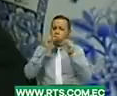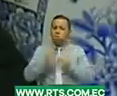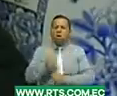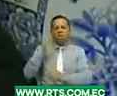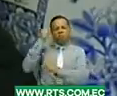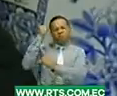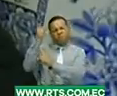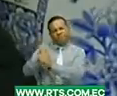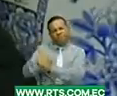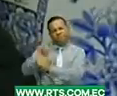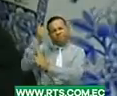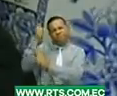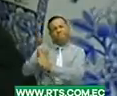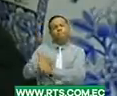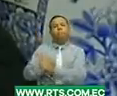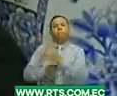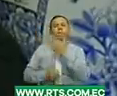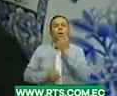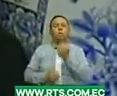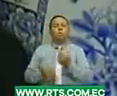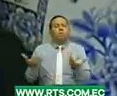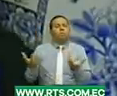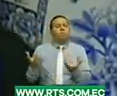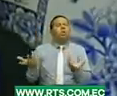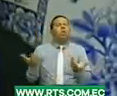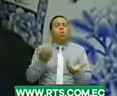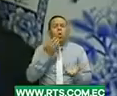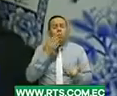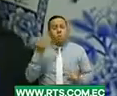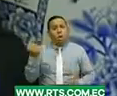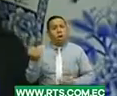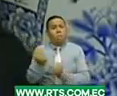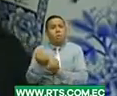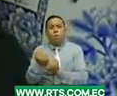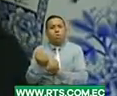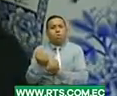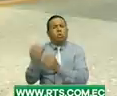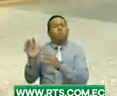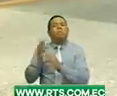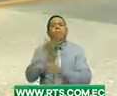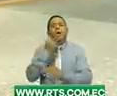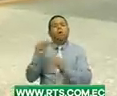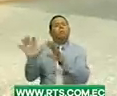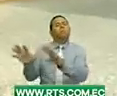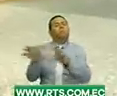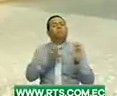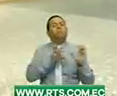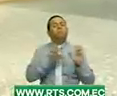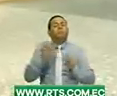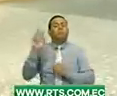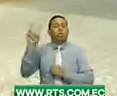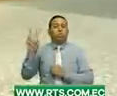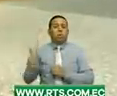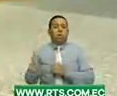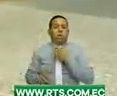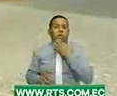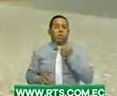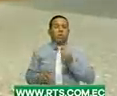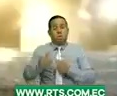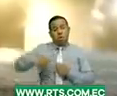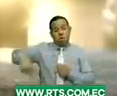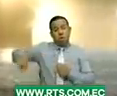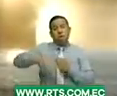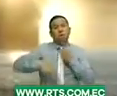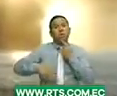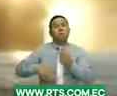un desconocimiento como tal, sino de otro tipo de presión. Lo que piden ellos por ahora es que no se les cierren